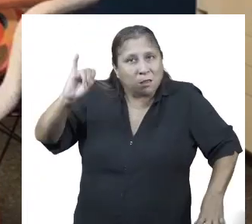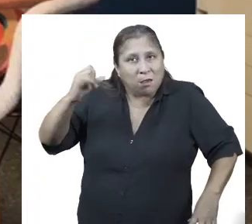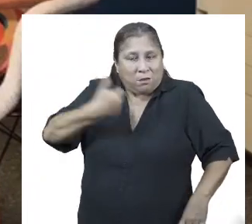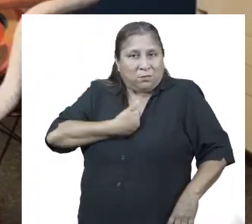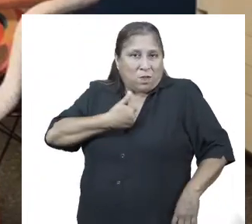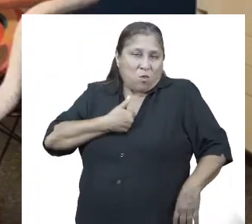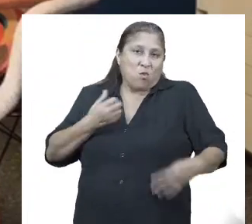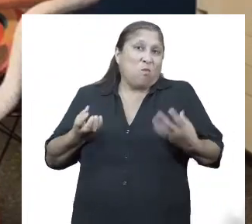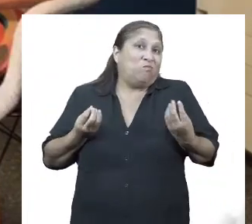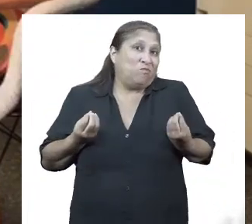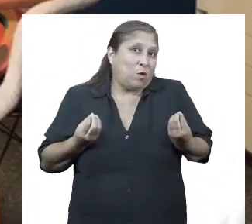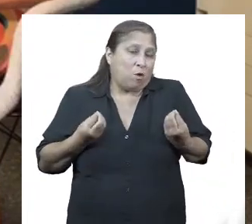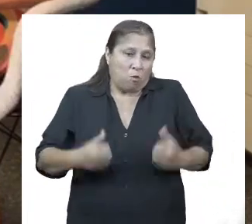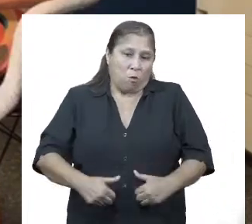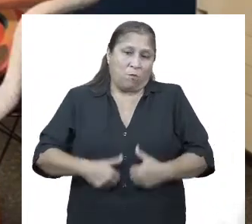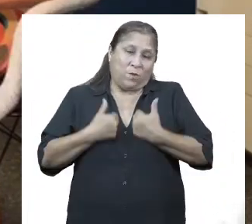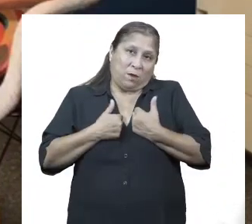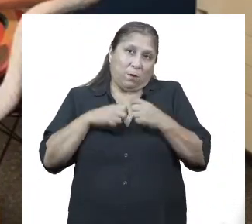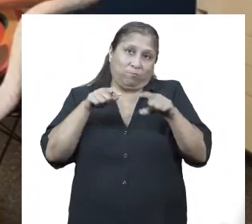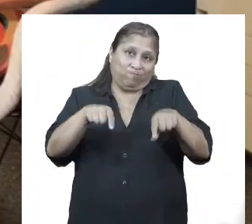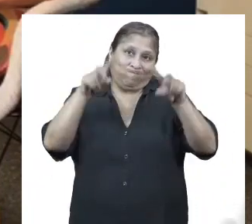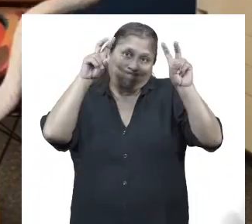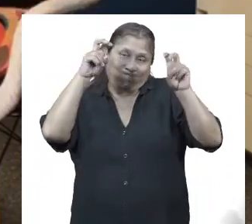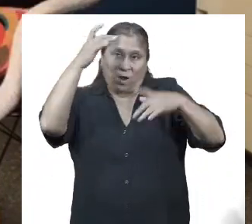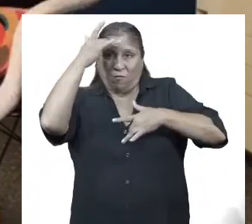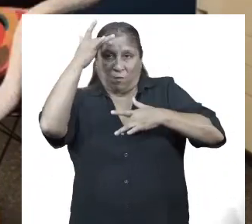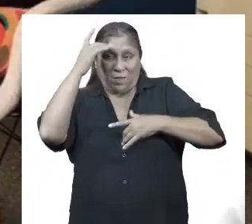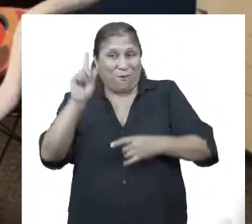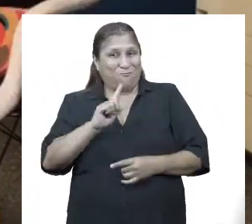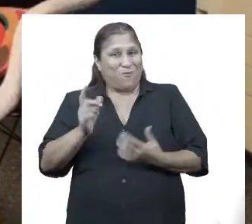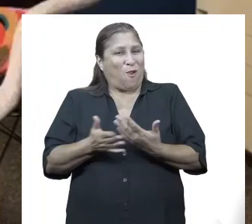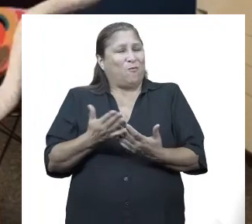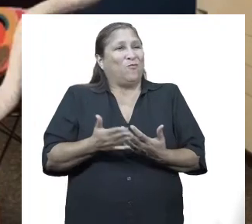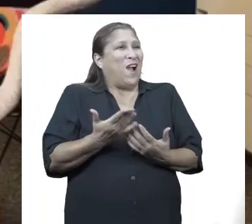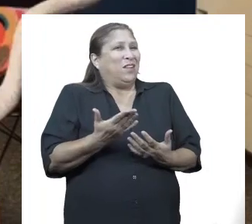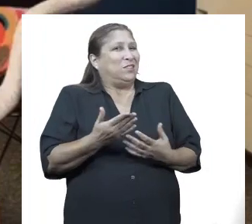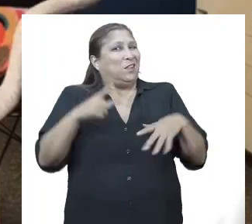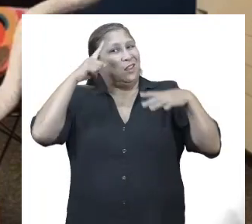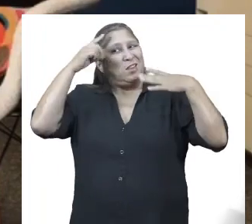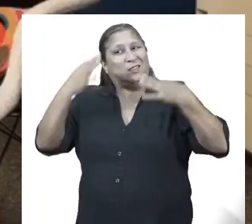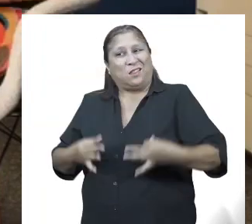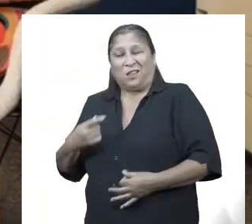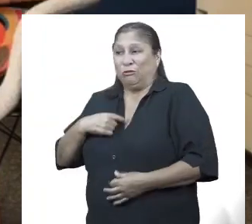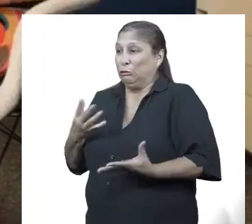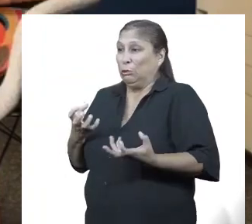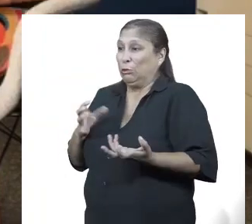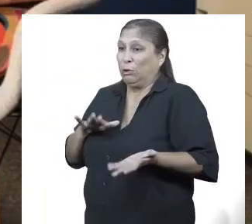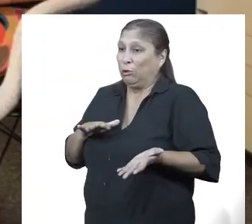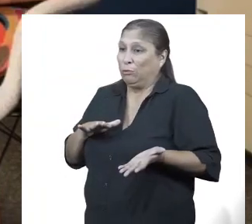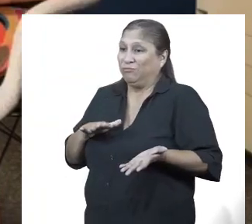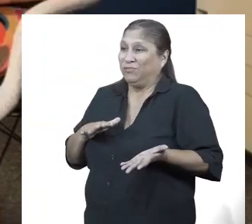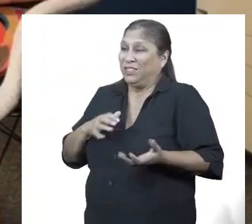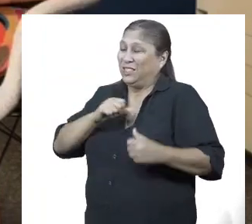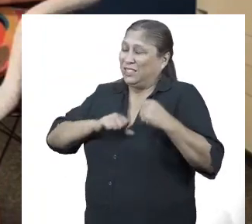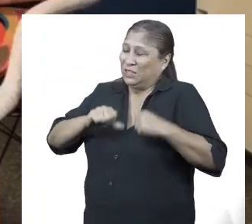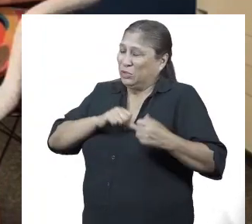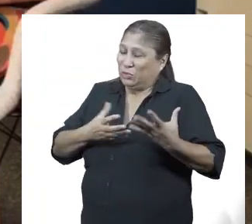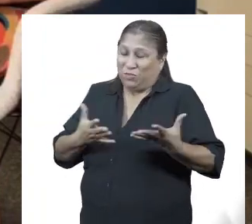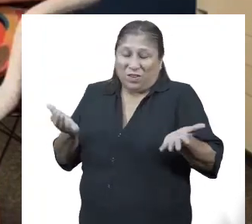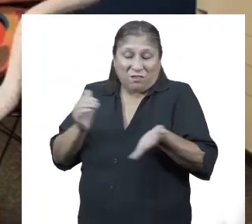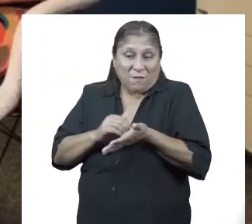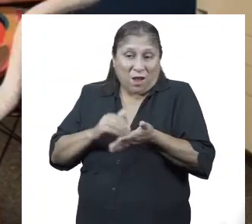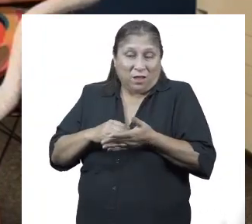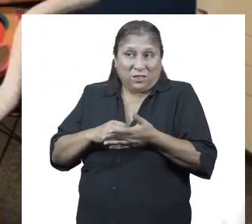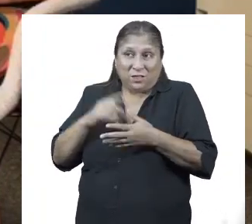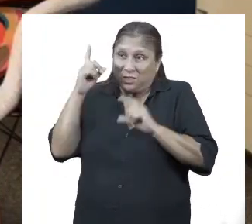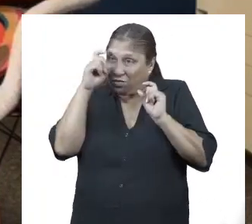de uno, de cómo vive una determinada enfermedad. No es fácil decidir, bueno, yo no quiero estar sufriendo más, ¿verdad? Claro. Debe haber sido muy difícil